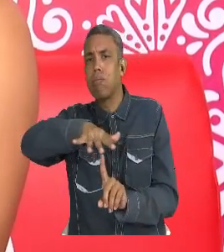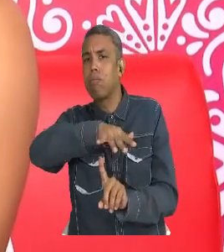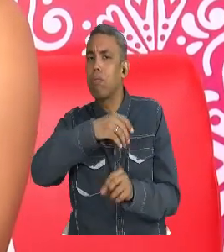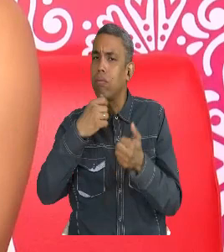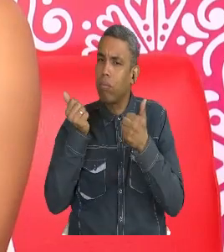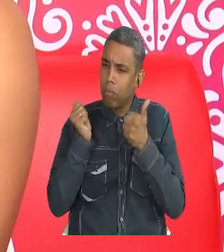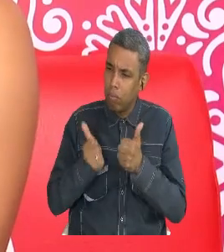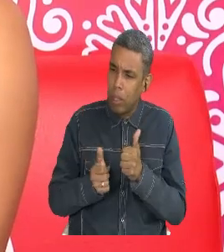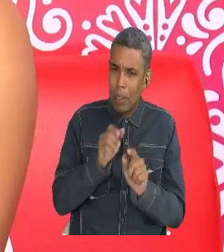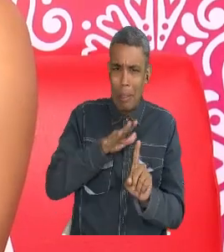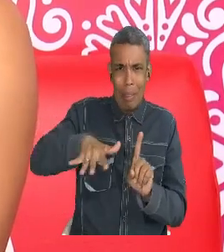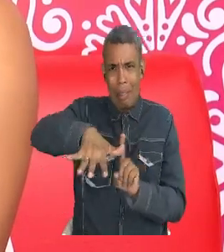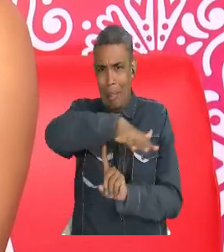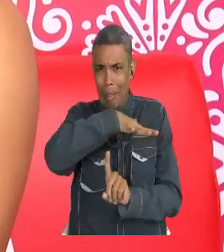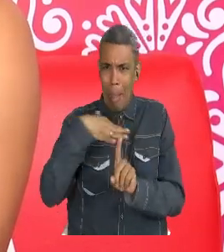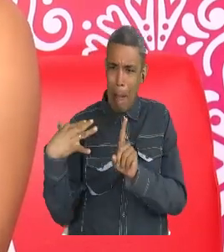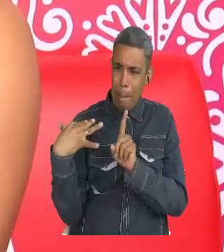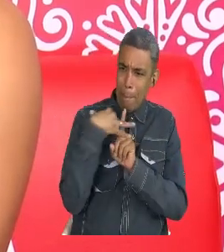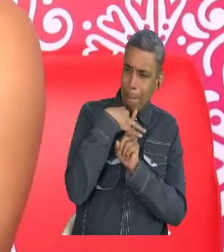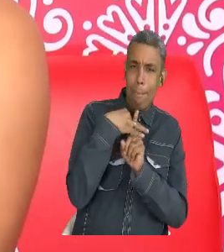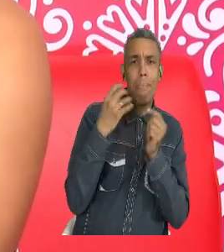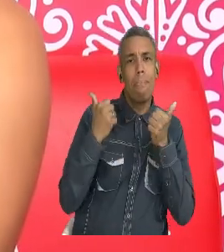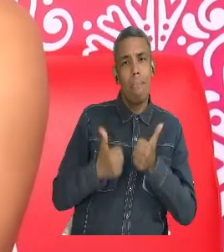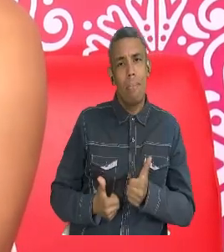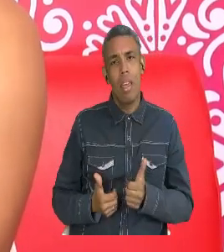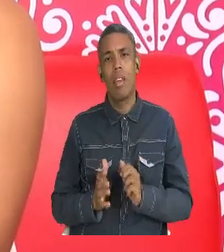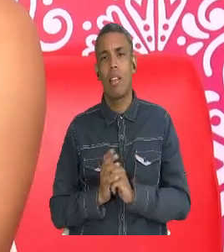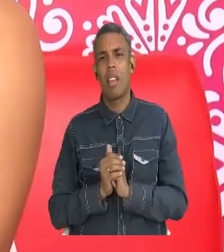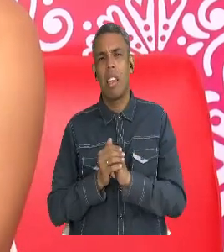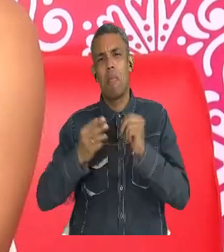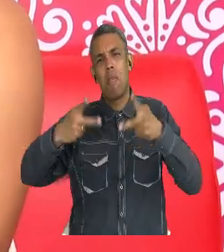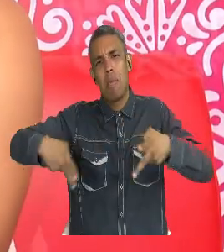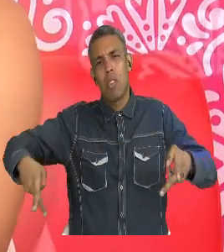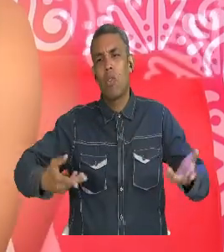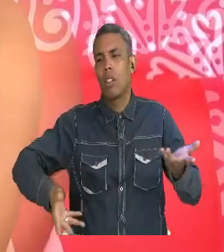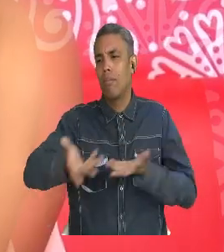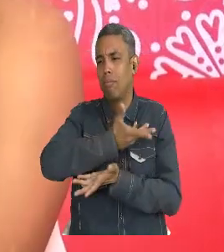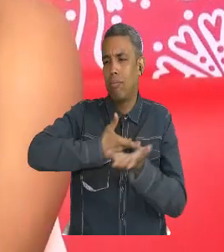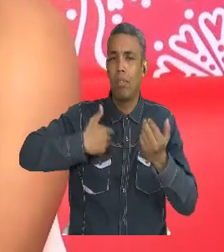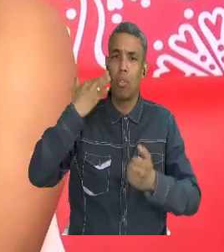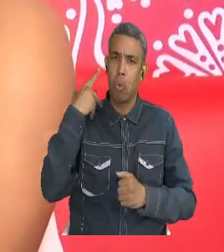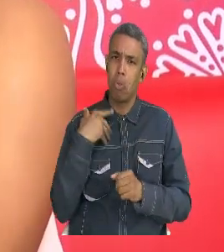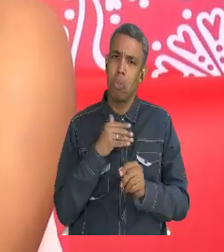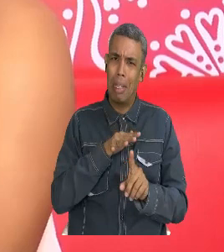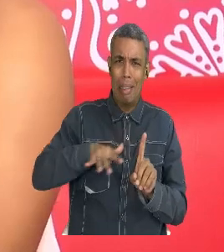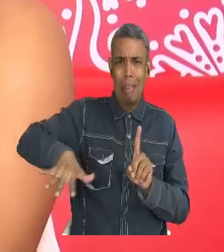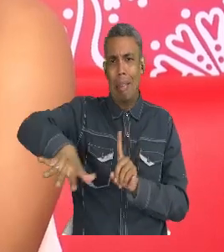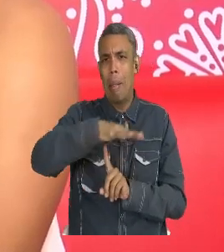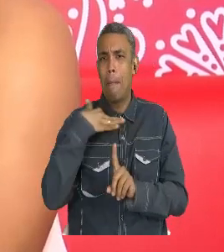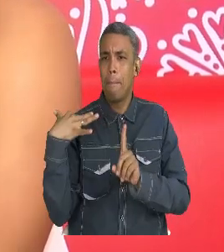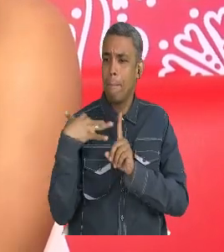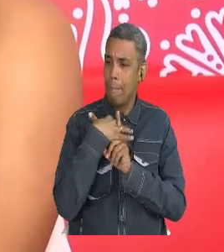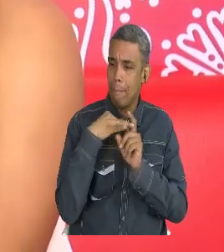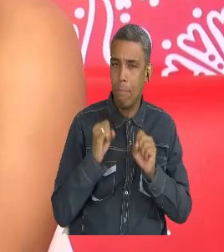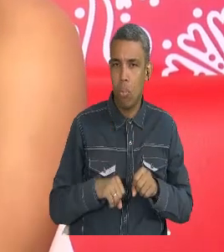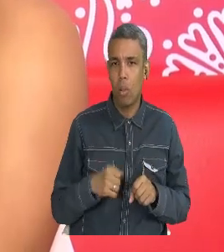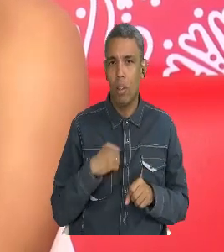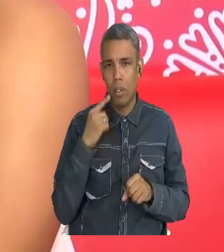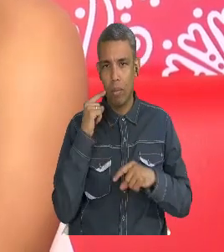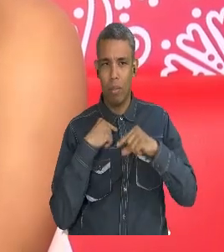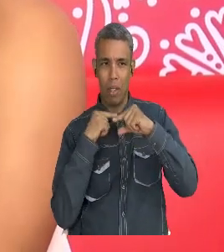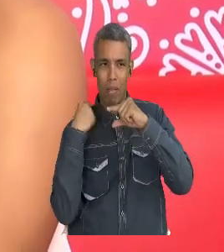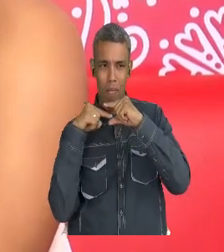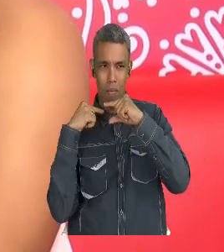bien y relacionarnos bien con las personas donde estamos, donde nos compartimos diariamente. Me pueden localizar en el correo